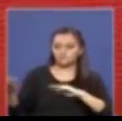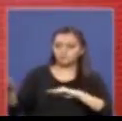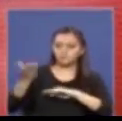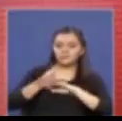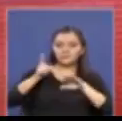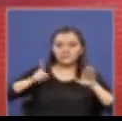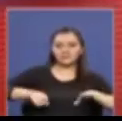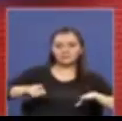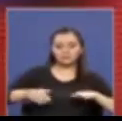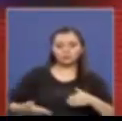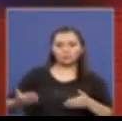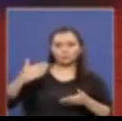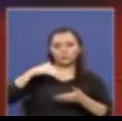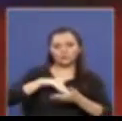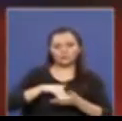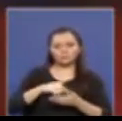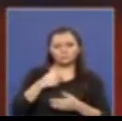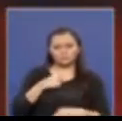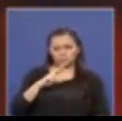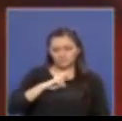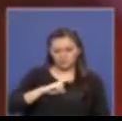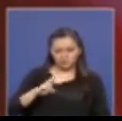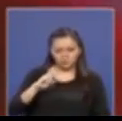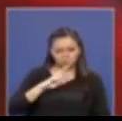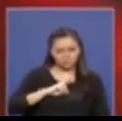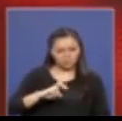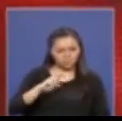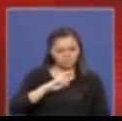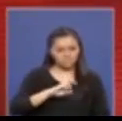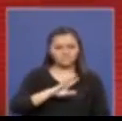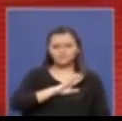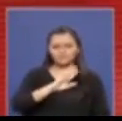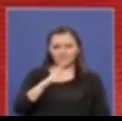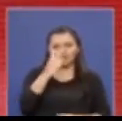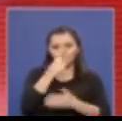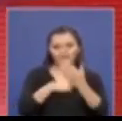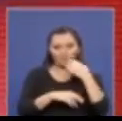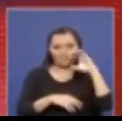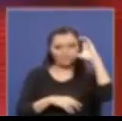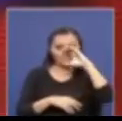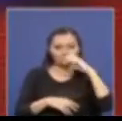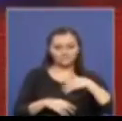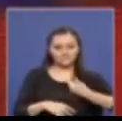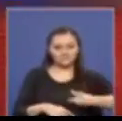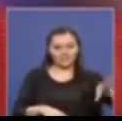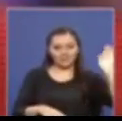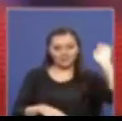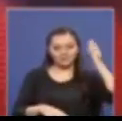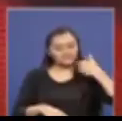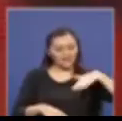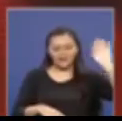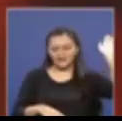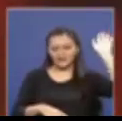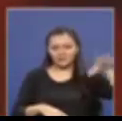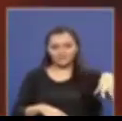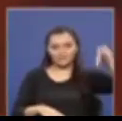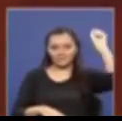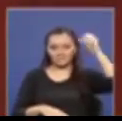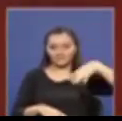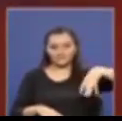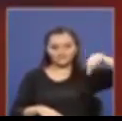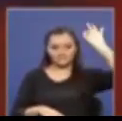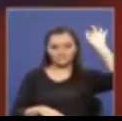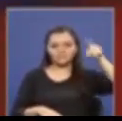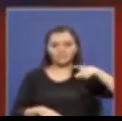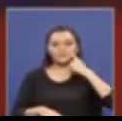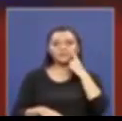hace unos 6 meses y no solo que estamos investigando el caso, ya localizamos al hijo, porque era un caso relativamente sencillo, ¿ya? Era